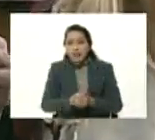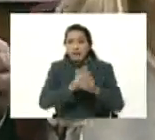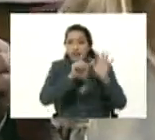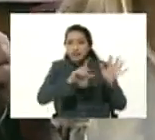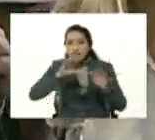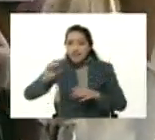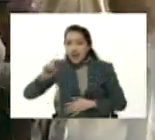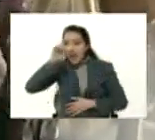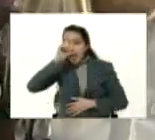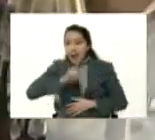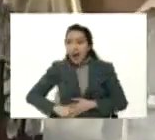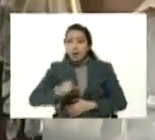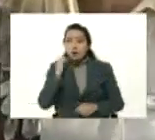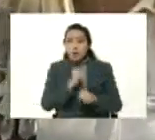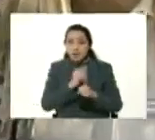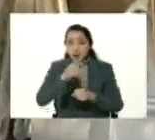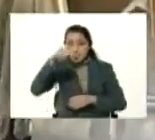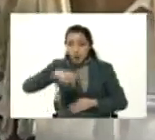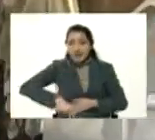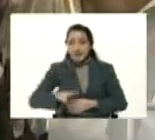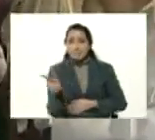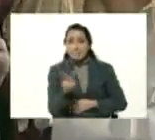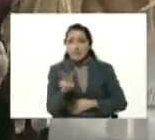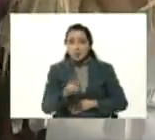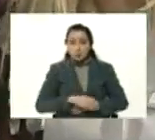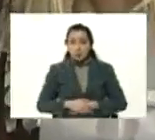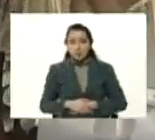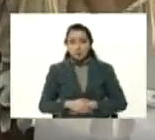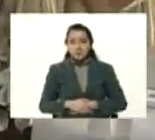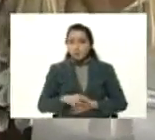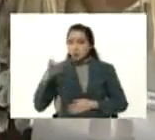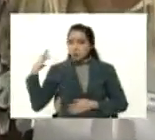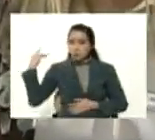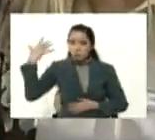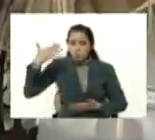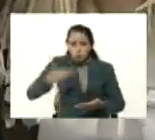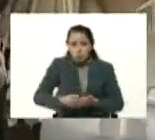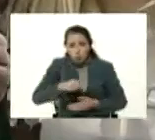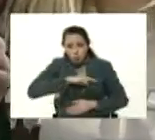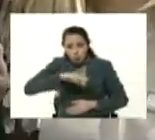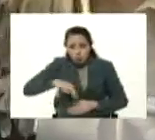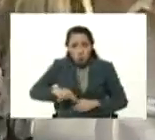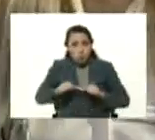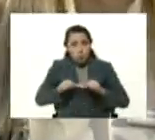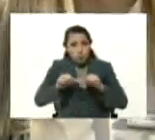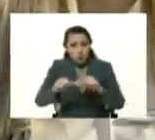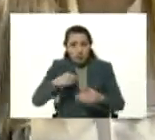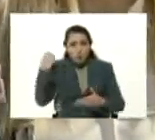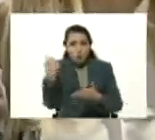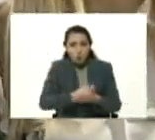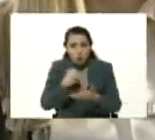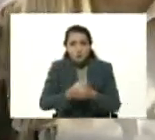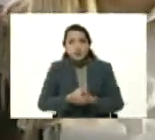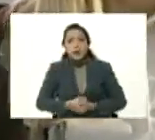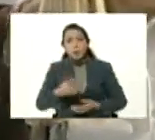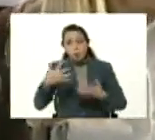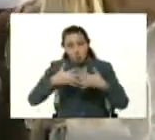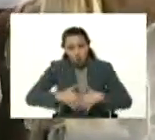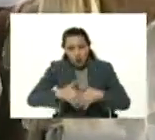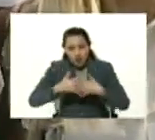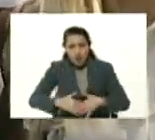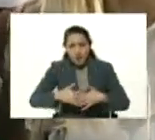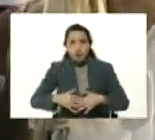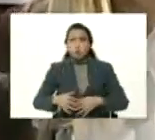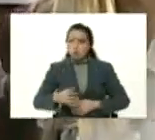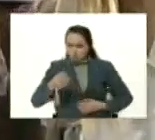tenemos de actividad en Venezuela. ¿Verdad? ¿Okay? Y de verdad, la única manera que tenemos es seguir luchando por este mercado, por este país. Así es. Y no, y